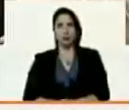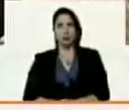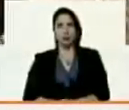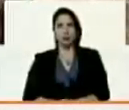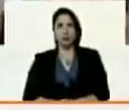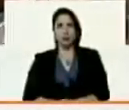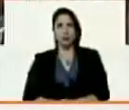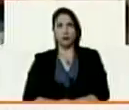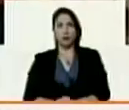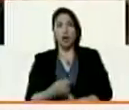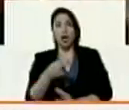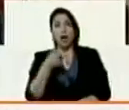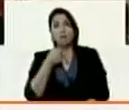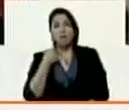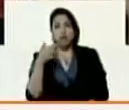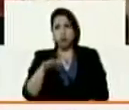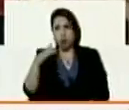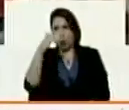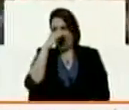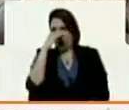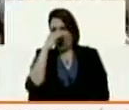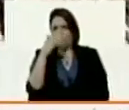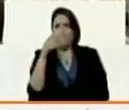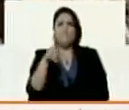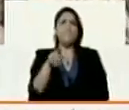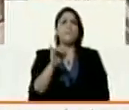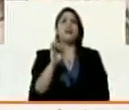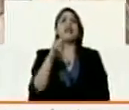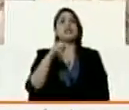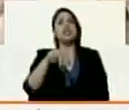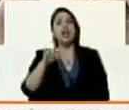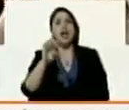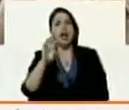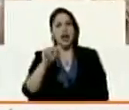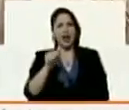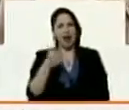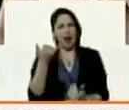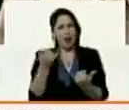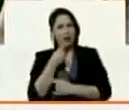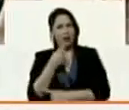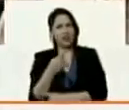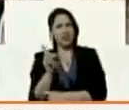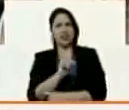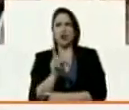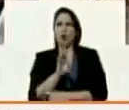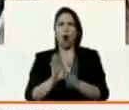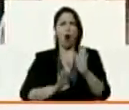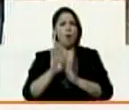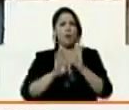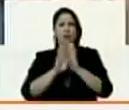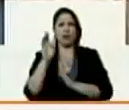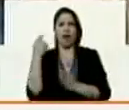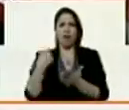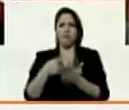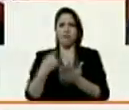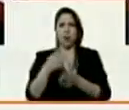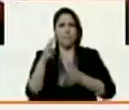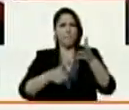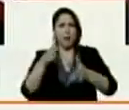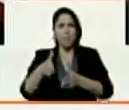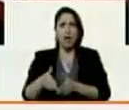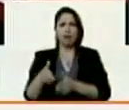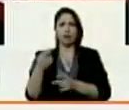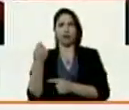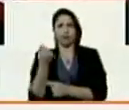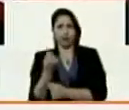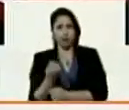Si el asesino de Piñera, que ahora dice que no va a aumentar el pasaje del tren, que ahora sí